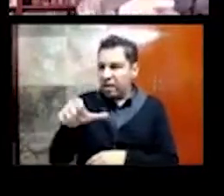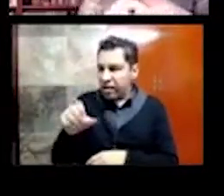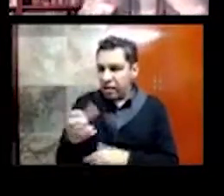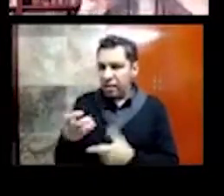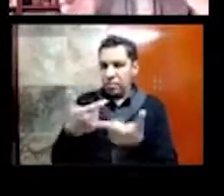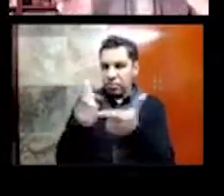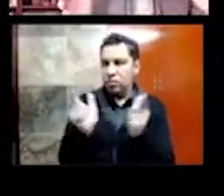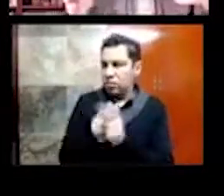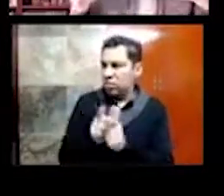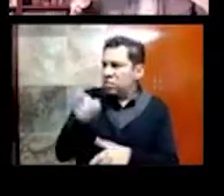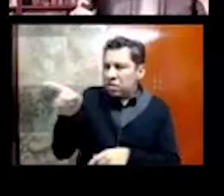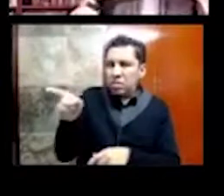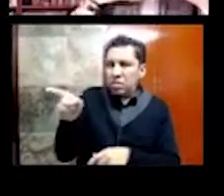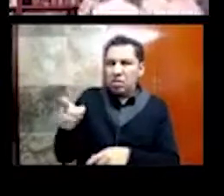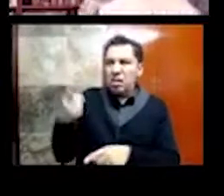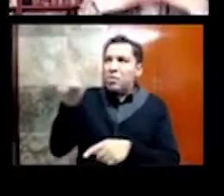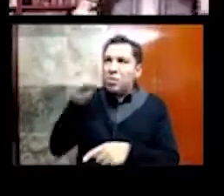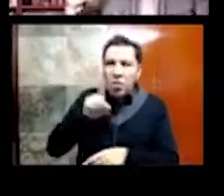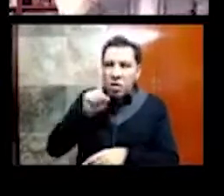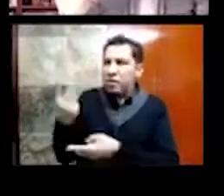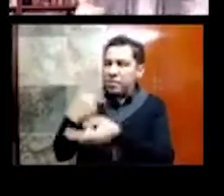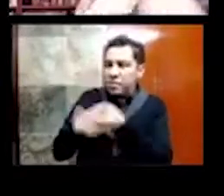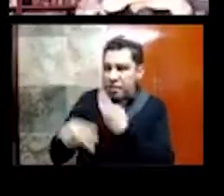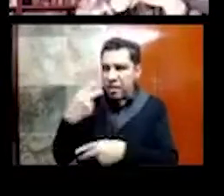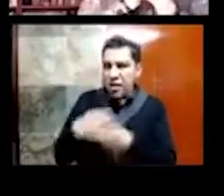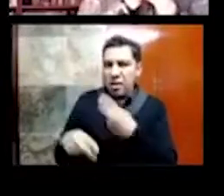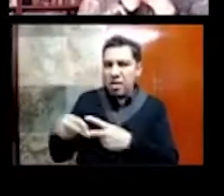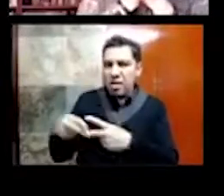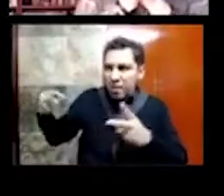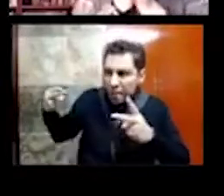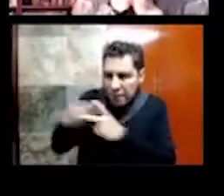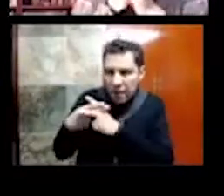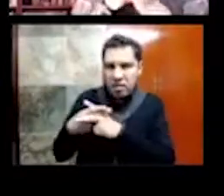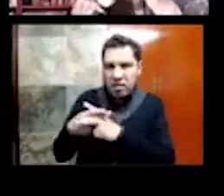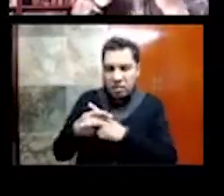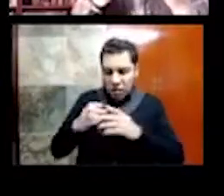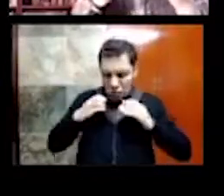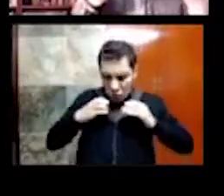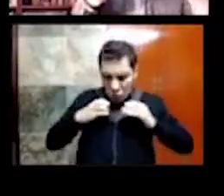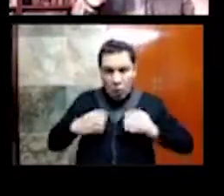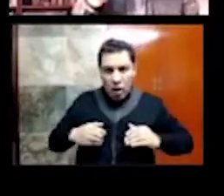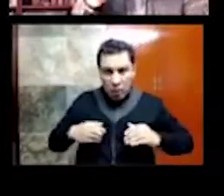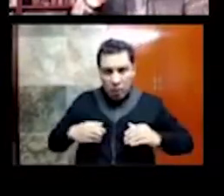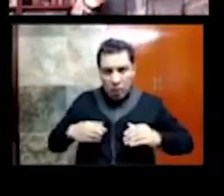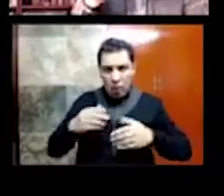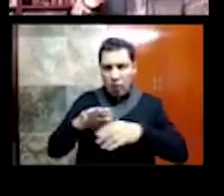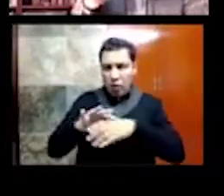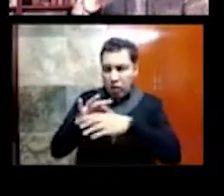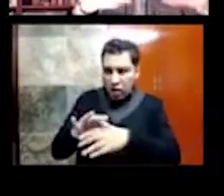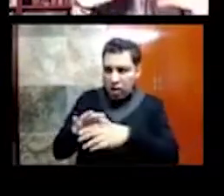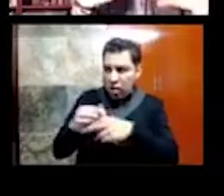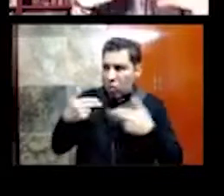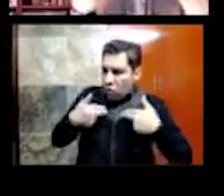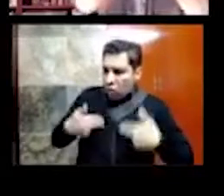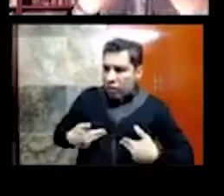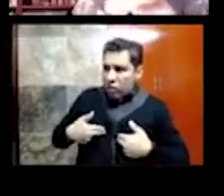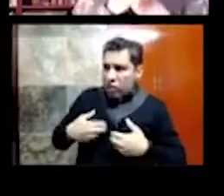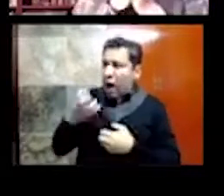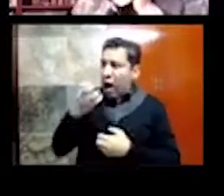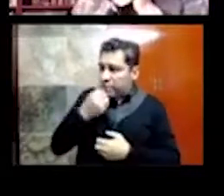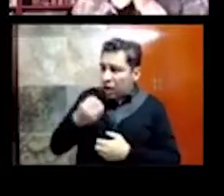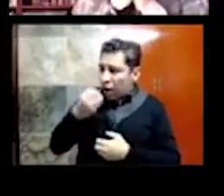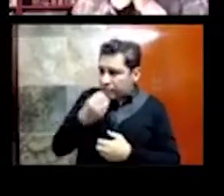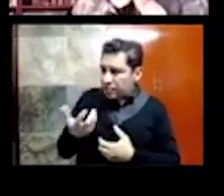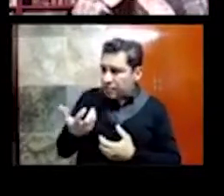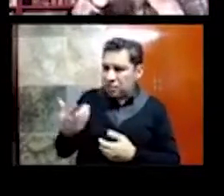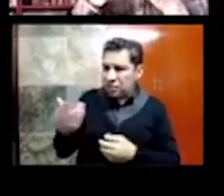una niebla densa y ella aparecerá en otro lugar, que es la hermana Malinal Xochitl. Vaya, aparece